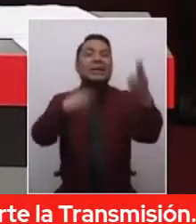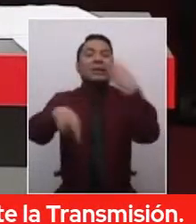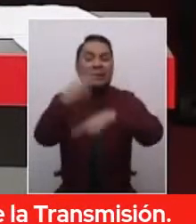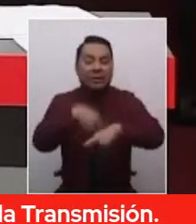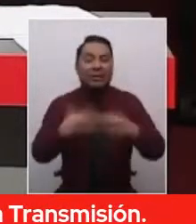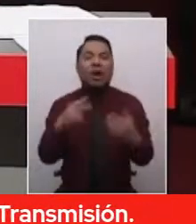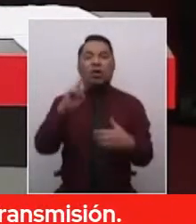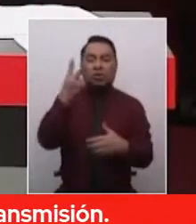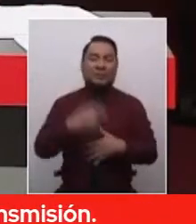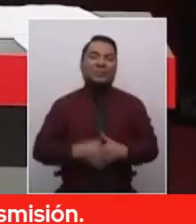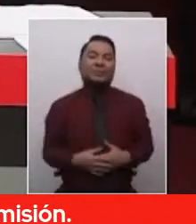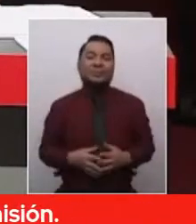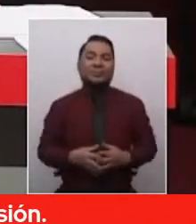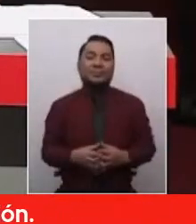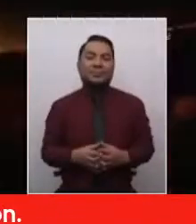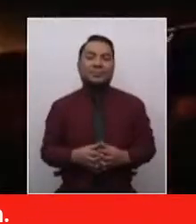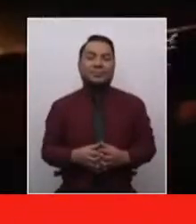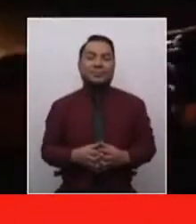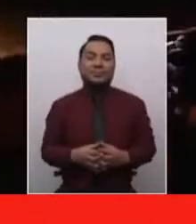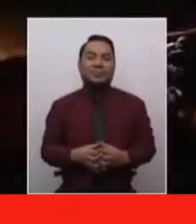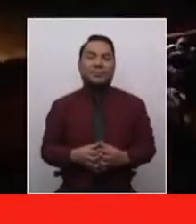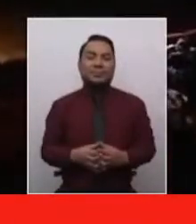regresamos con las dudas.